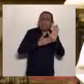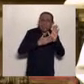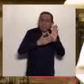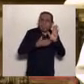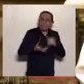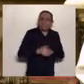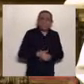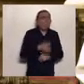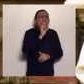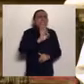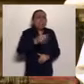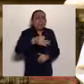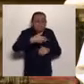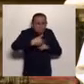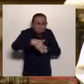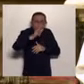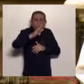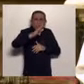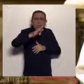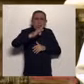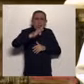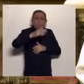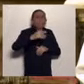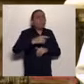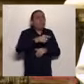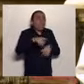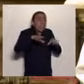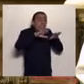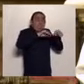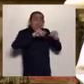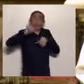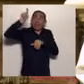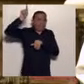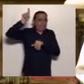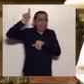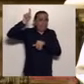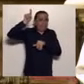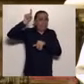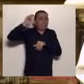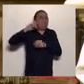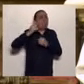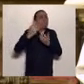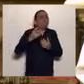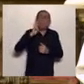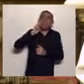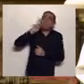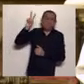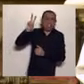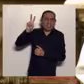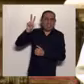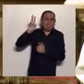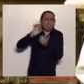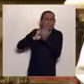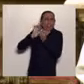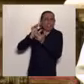todavía. Sabemos que cuando se manifieste, seremos semejantes a Él, porque lo veremos